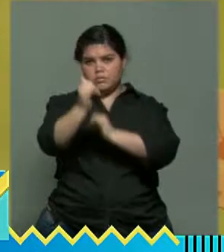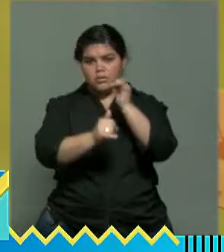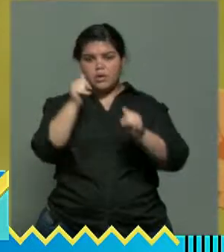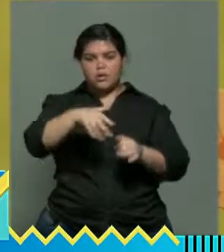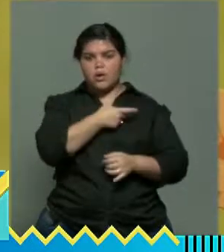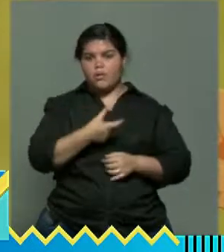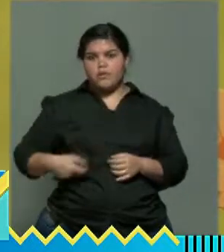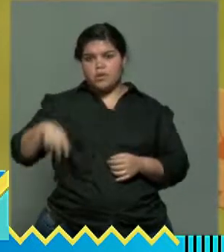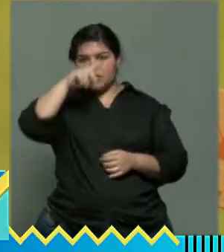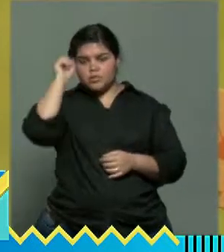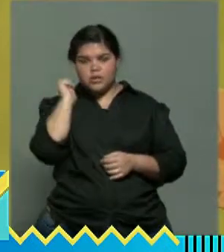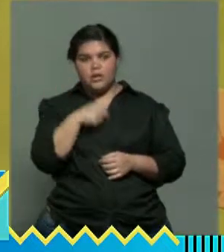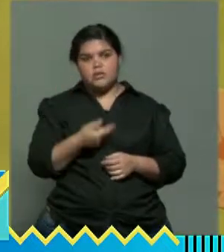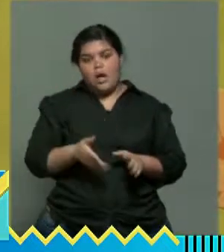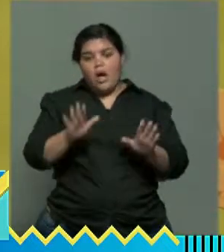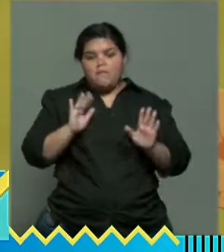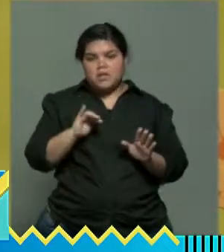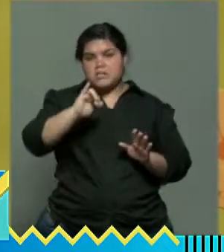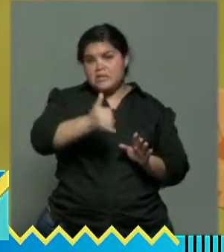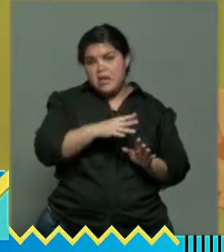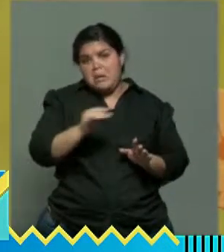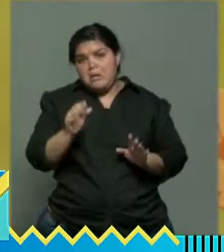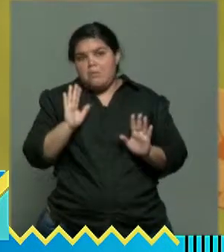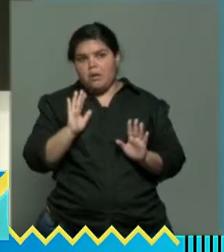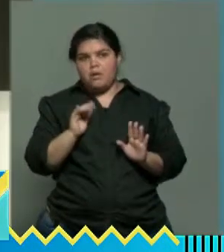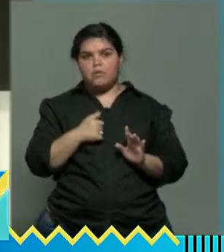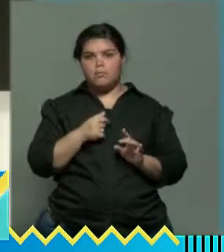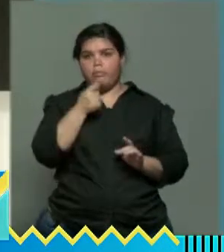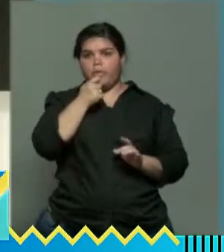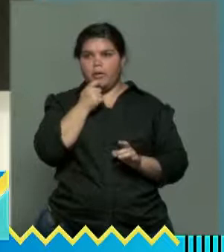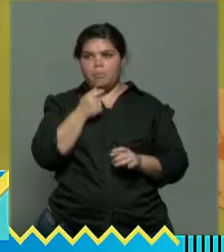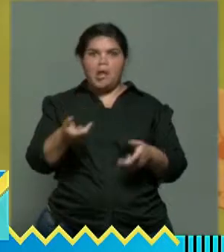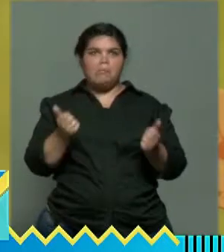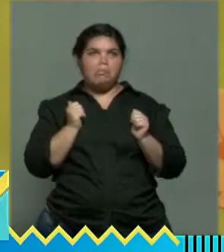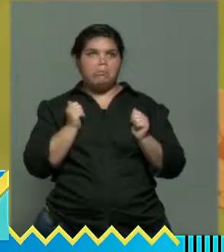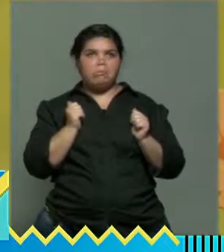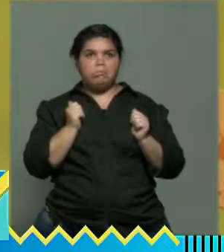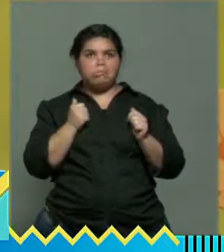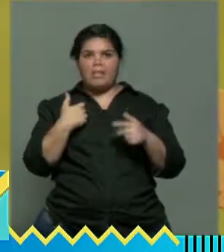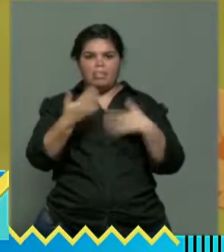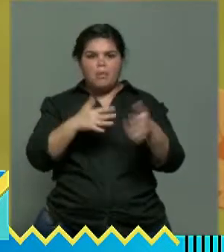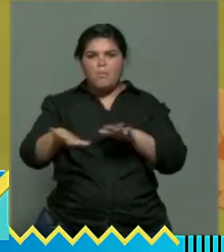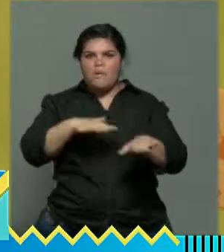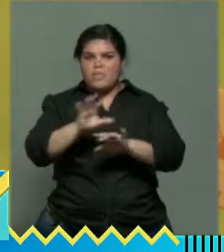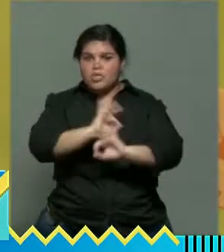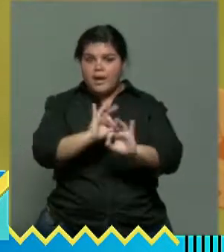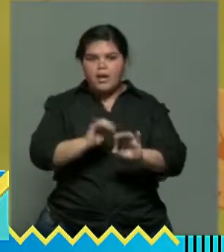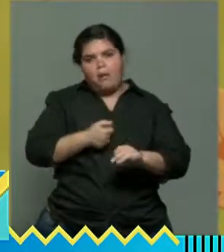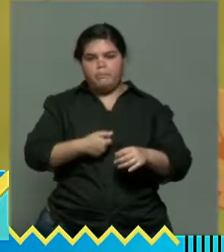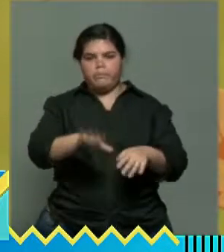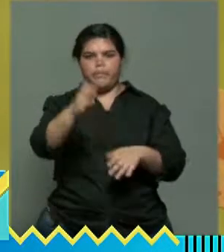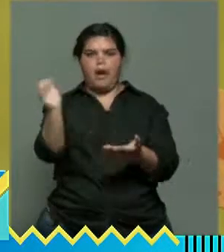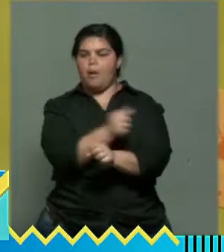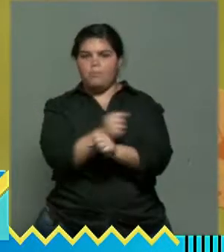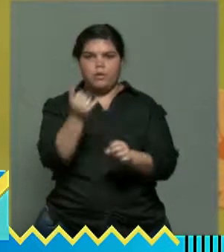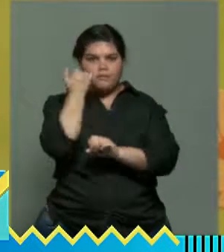nacional ha ido diciendo, bueno, si pasa, pasa. Si no hay reacción, pasa. Yo creo que después también es cierto, como se